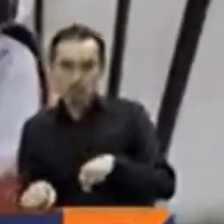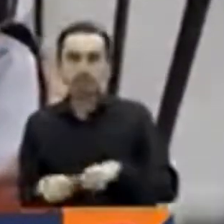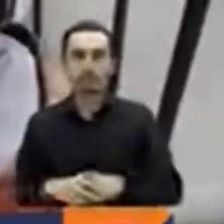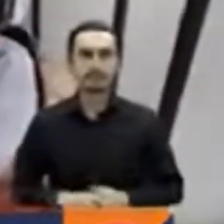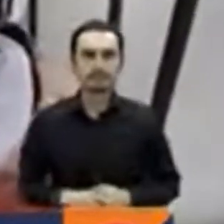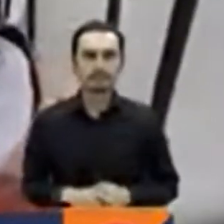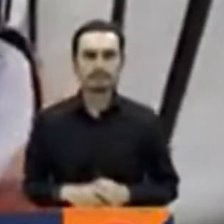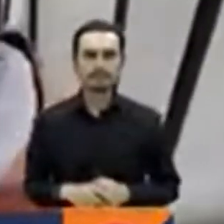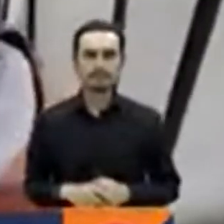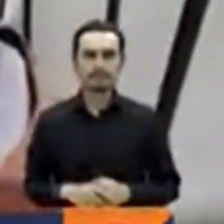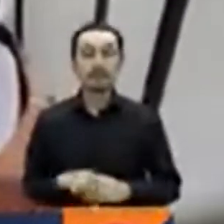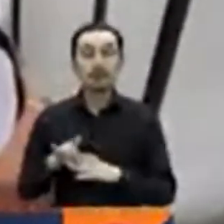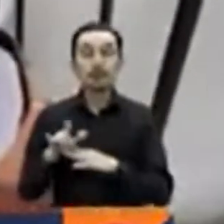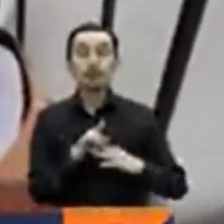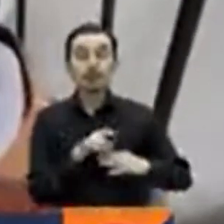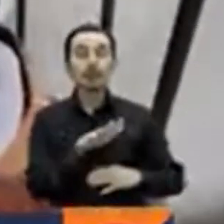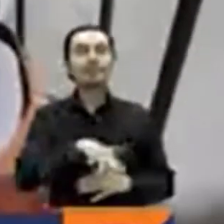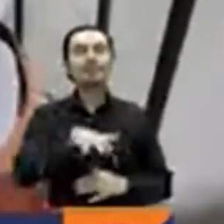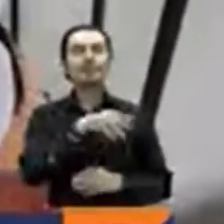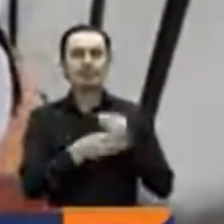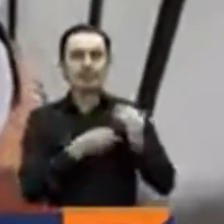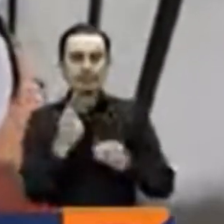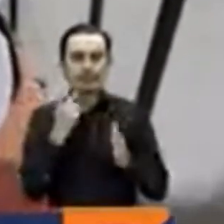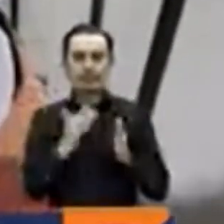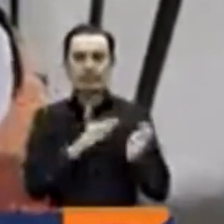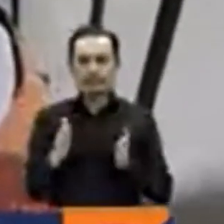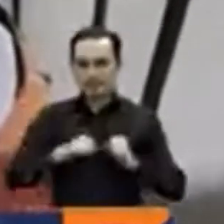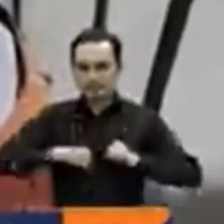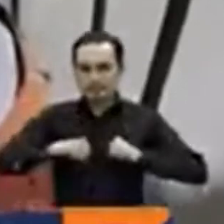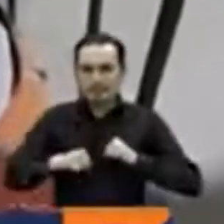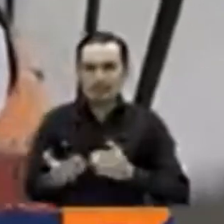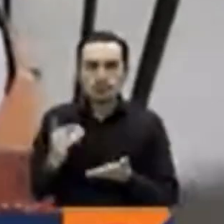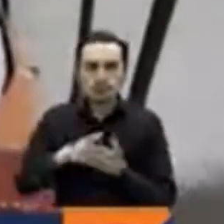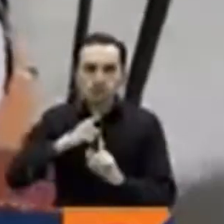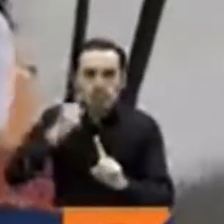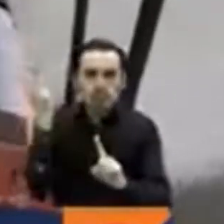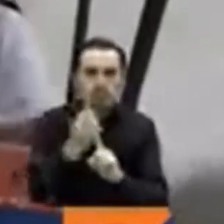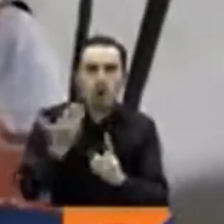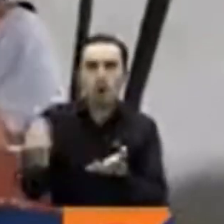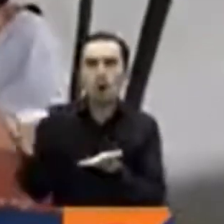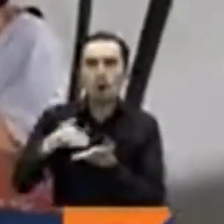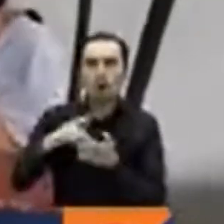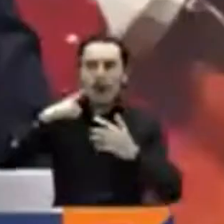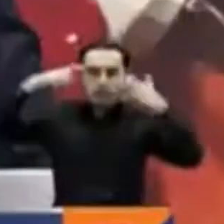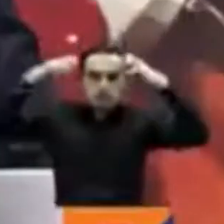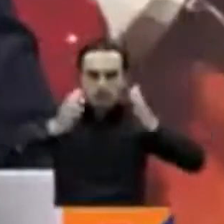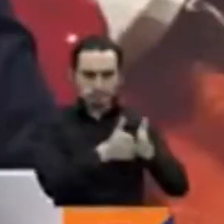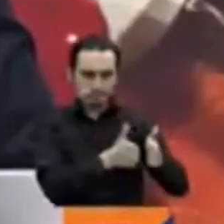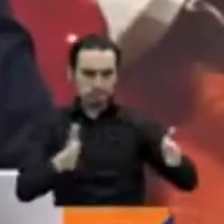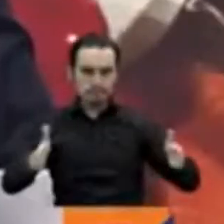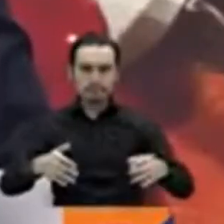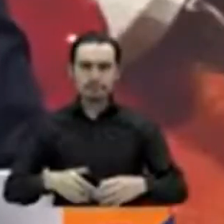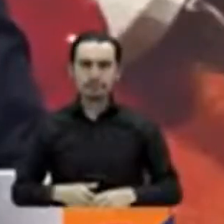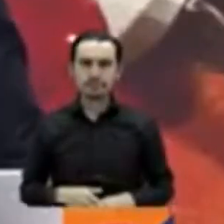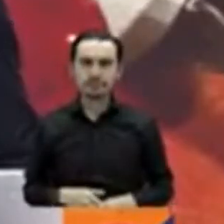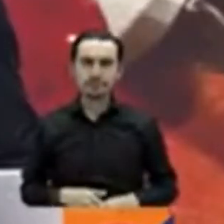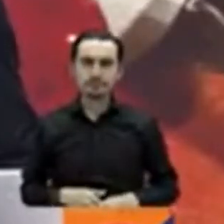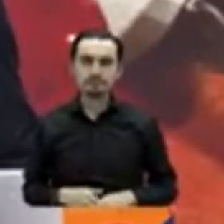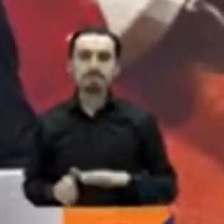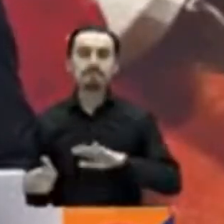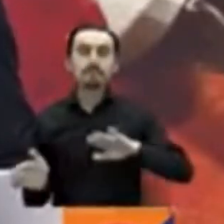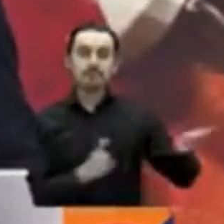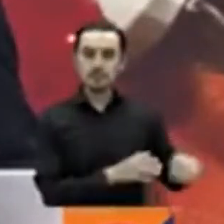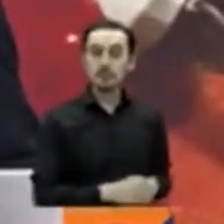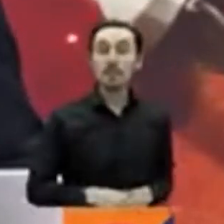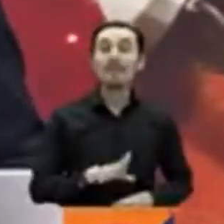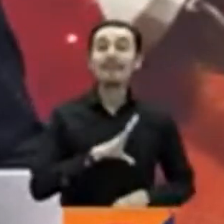Dique. Autoridades departamentales esperan planes de acción que mitiguen el impacto de la segunda ola de lluvias. En Cali aumenta el malestar